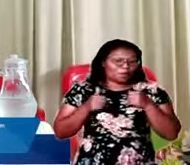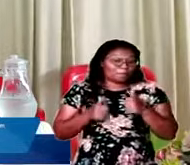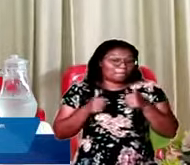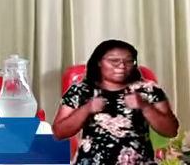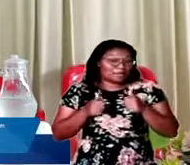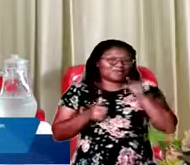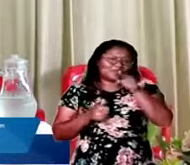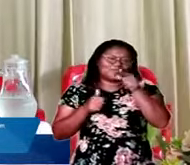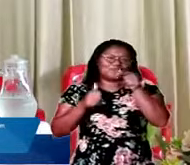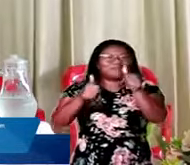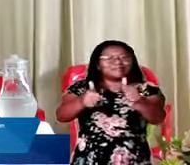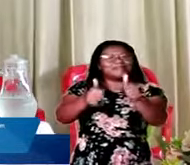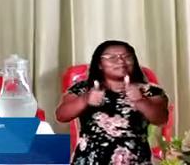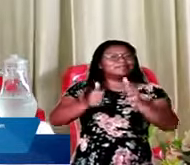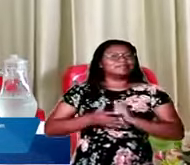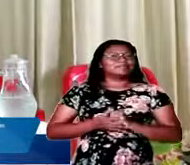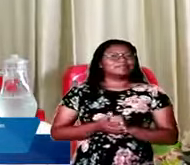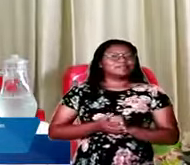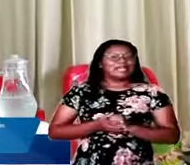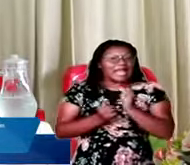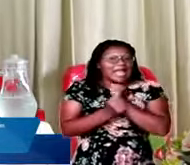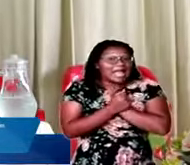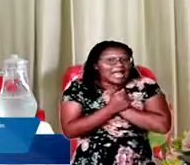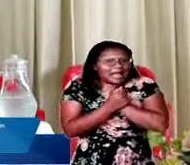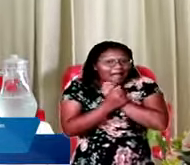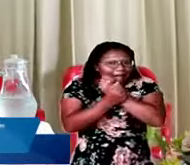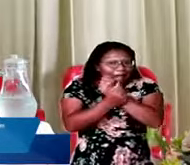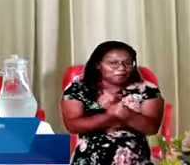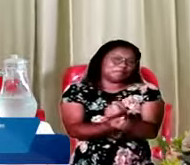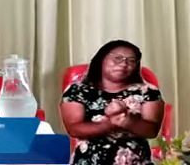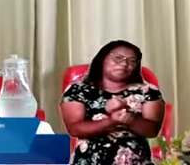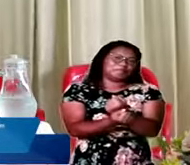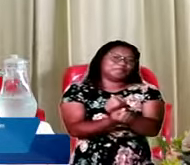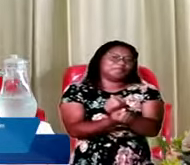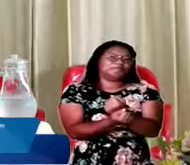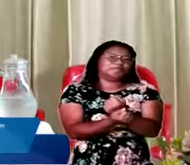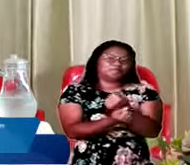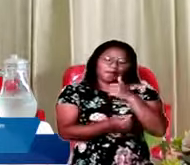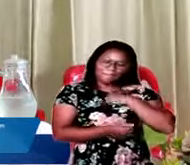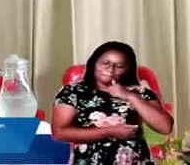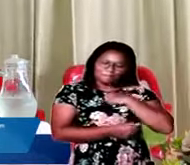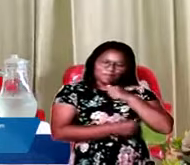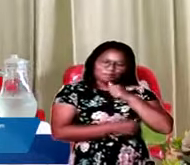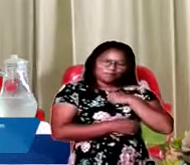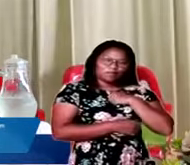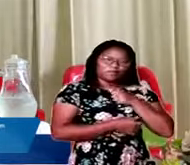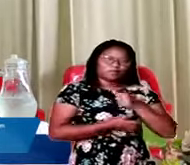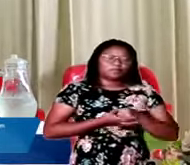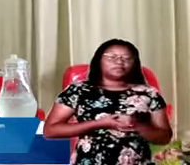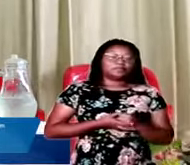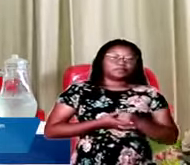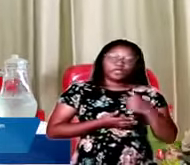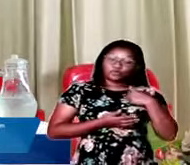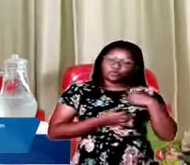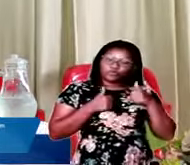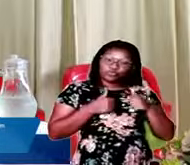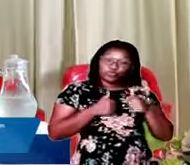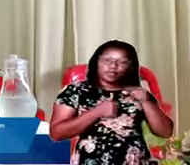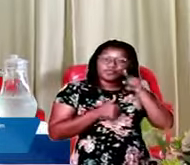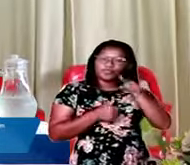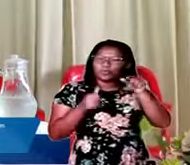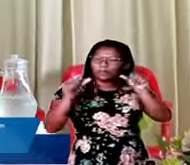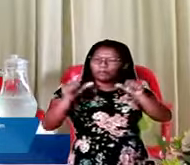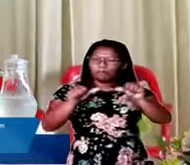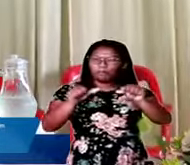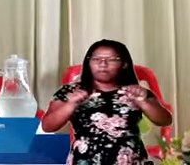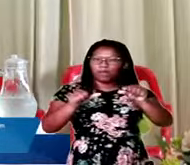bien. Ama a tu prójimo como a ti mismo. El yo estoy bien, tú estás mal, es